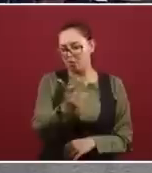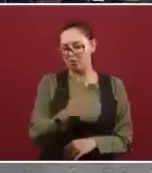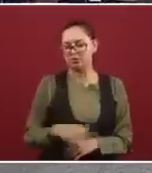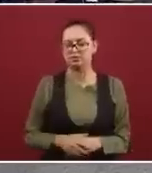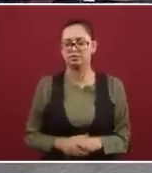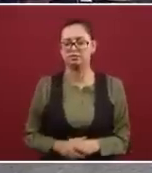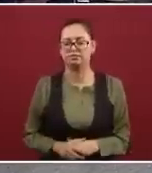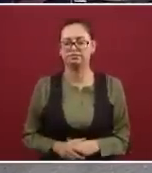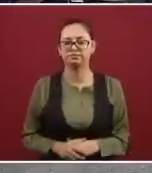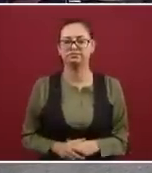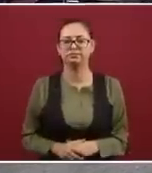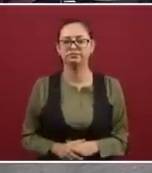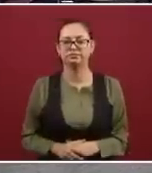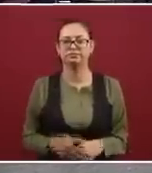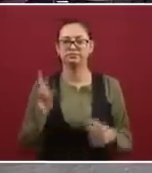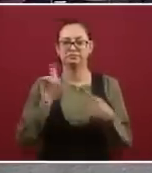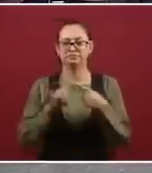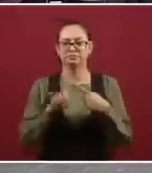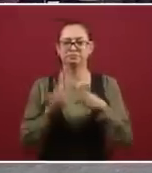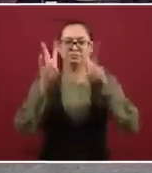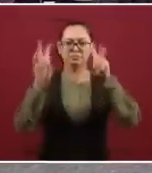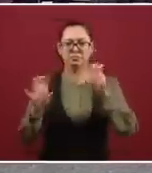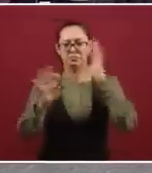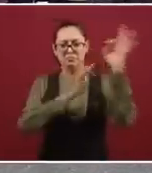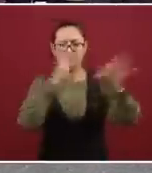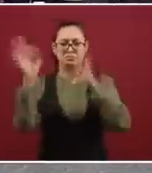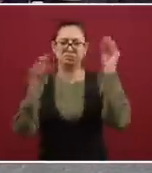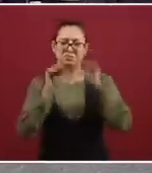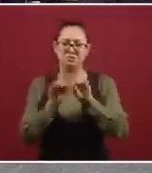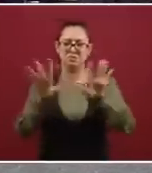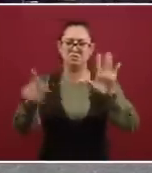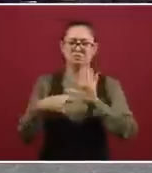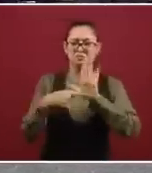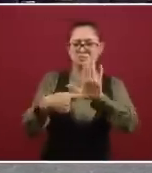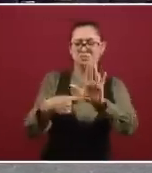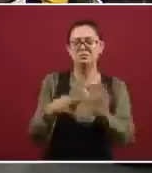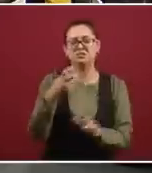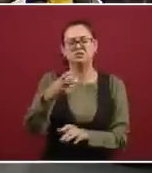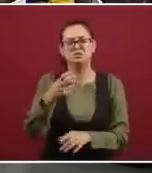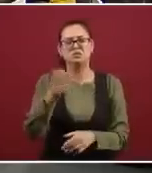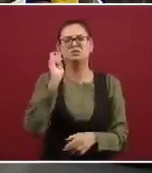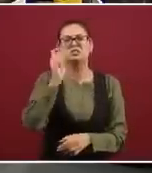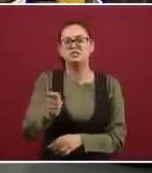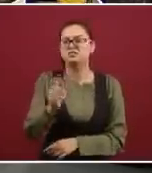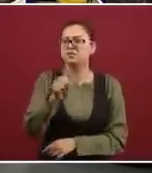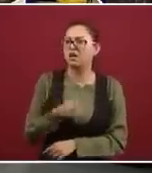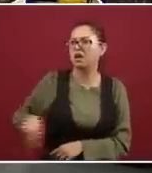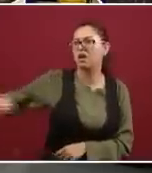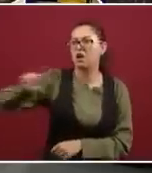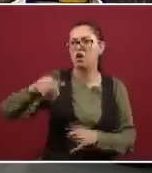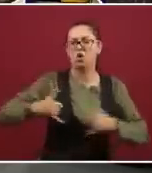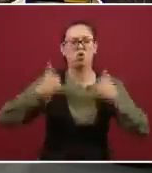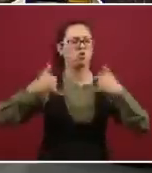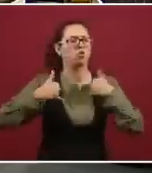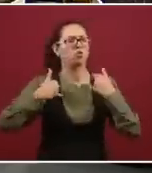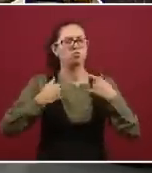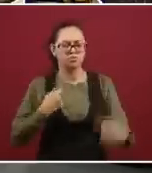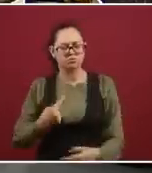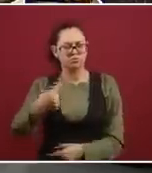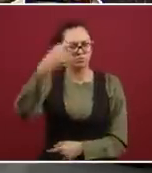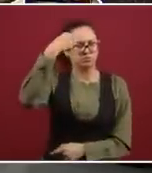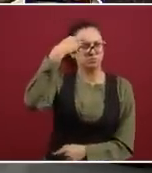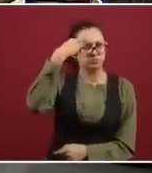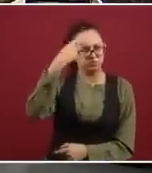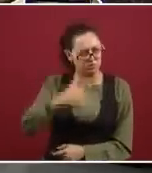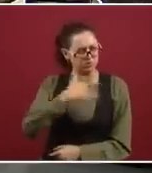a la campaña que ahora acaban de presentar. Prácticamente, por lo que entendí, es una campaña de conciencia para la que los jóvenes dejen de estar